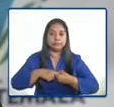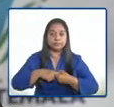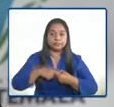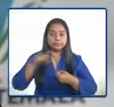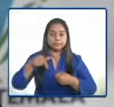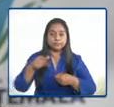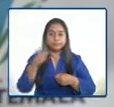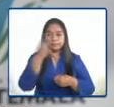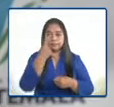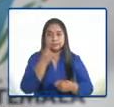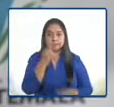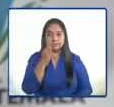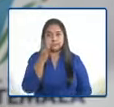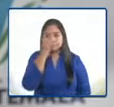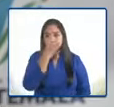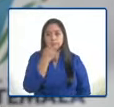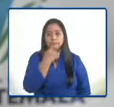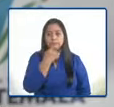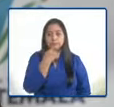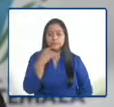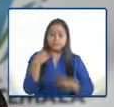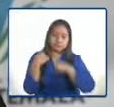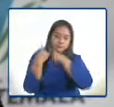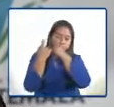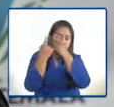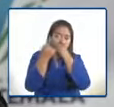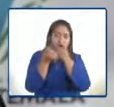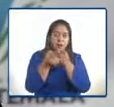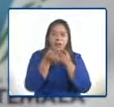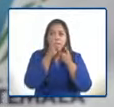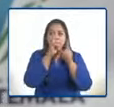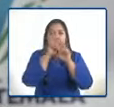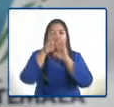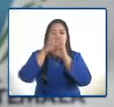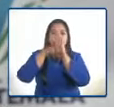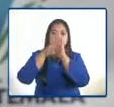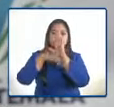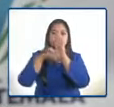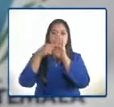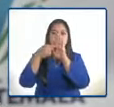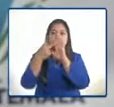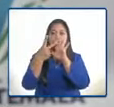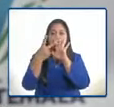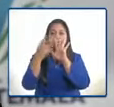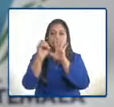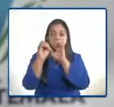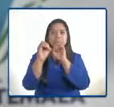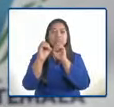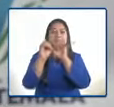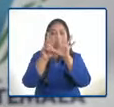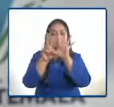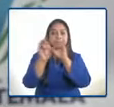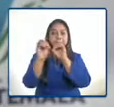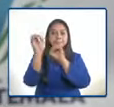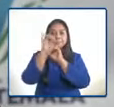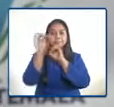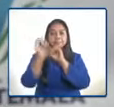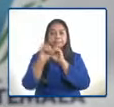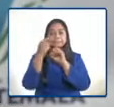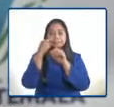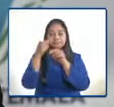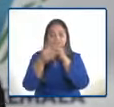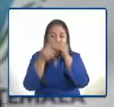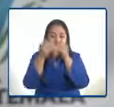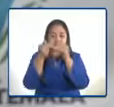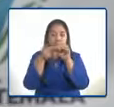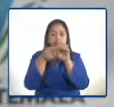la Secretaría de Bienestar Social, a la fecha se ha reducido un 70% menos de abandonos de proceso de